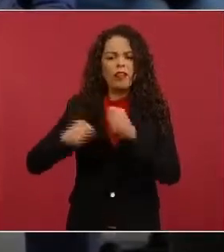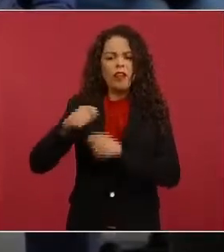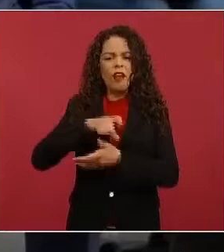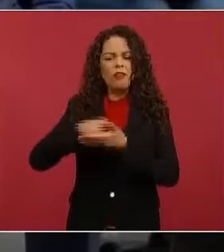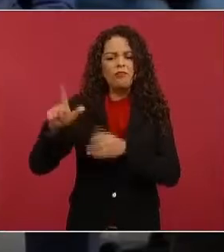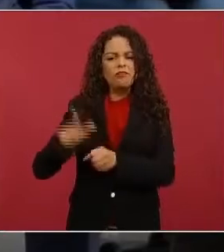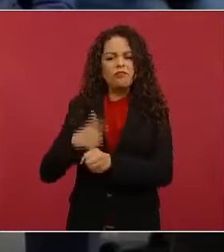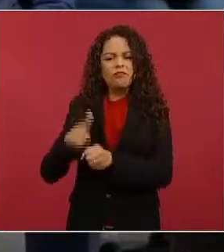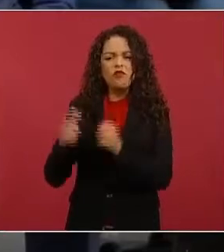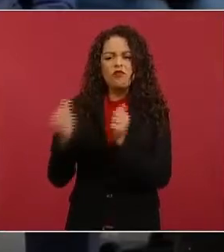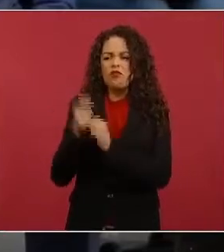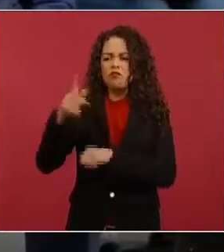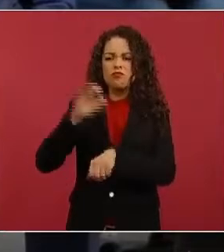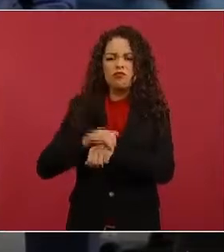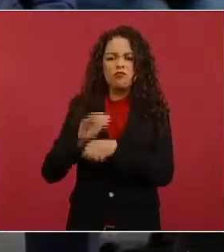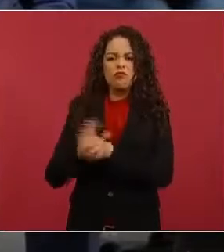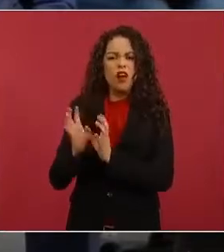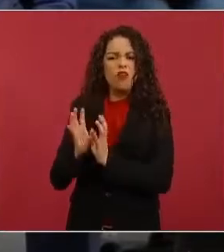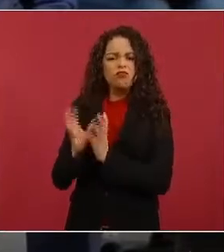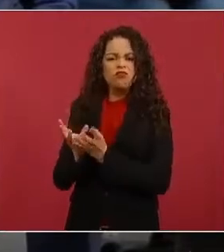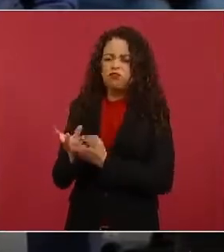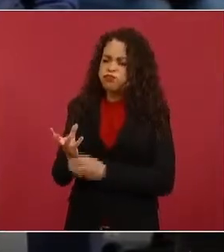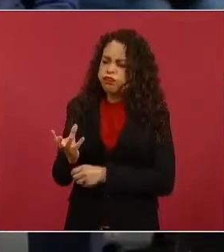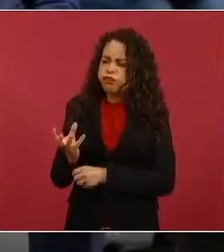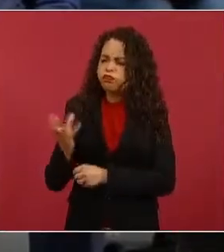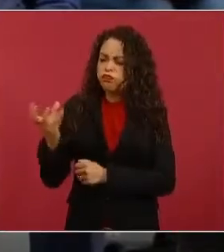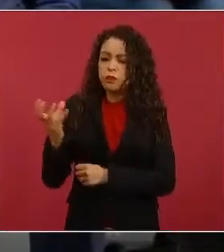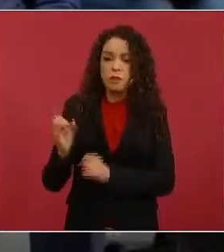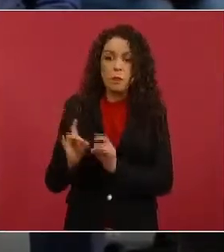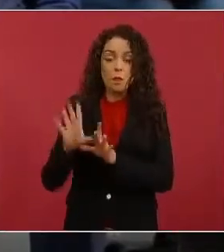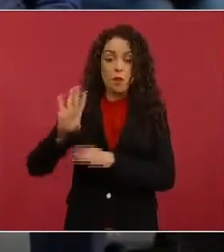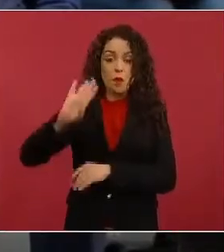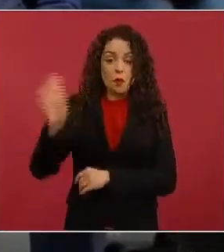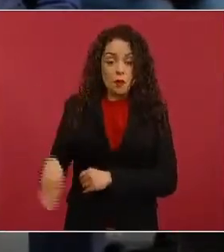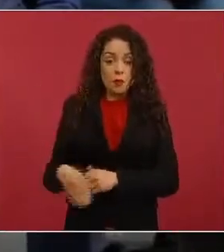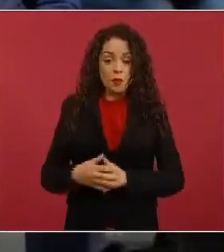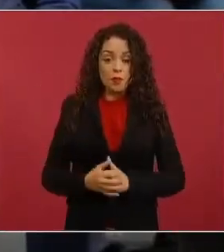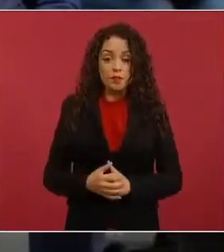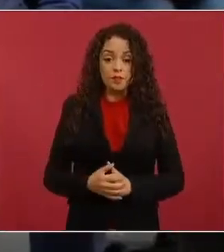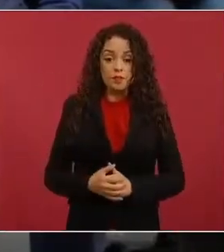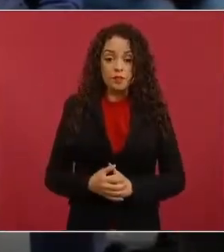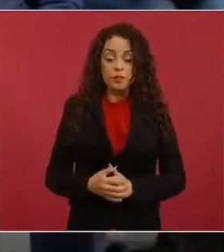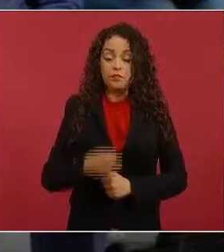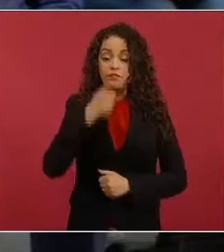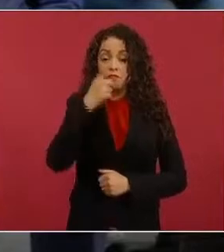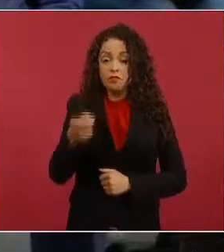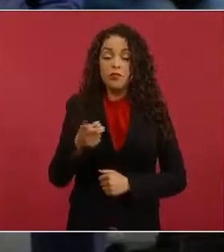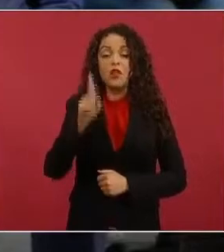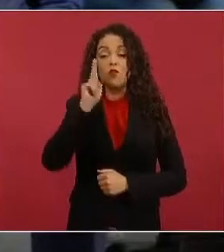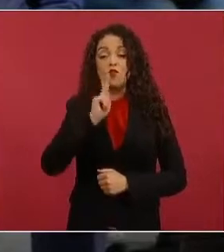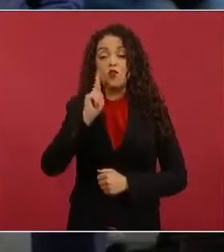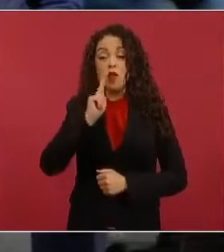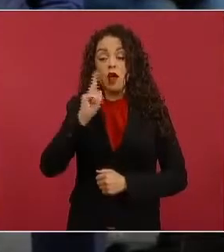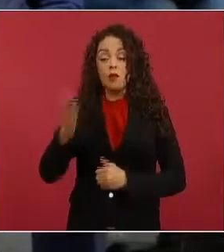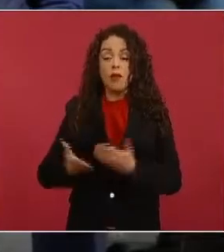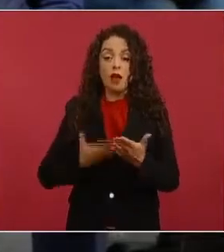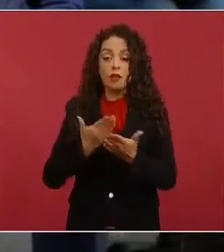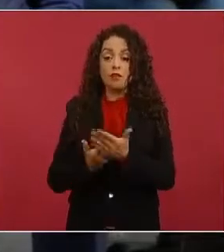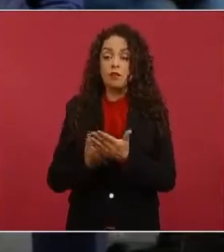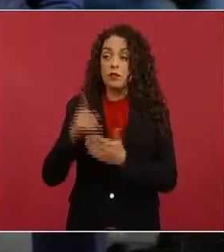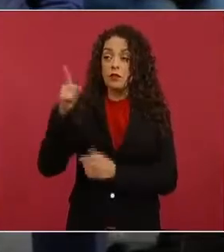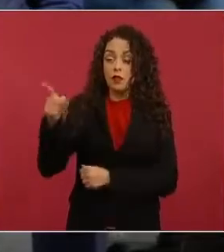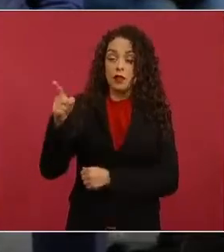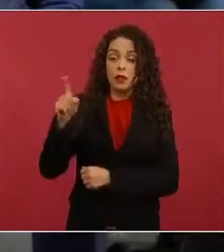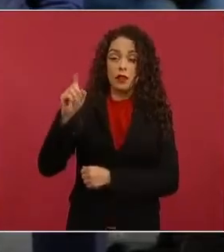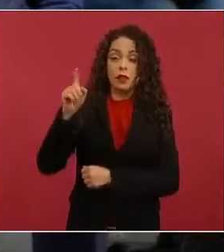de sus amigos. El tribunal argumenta que no quedaron acreditados los elementos que presentó la Fiscalía de Tuxtepec y por